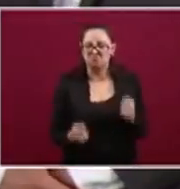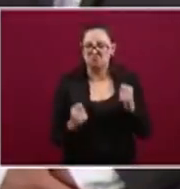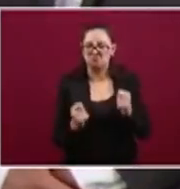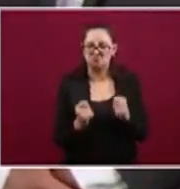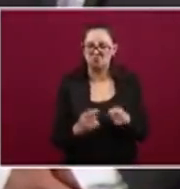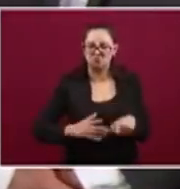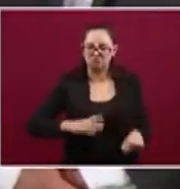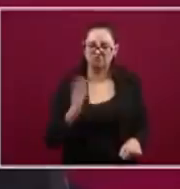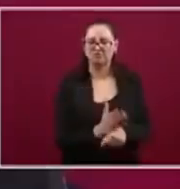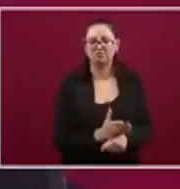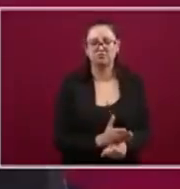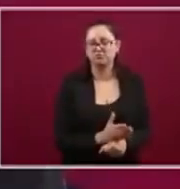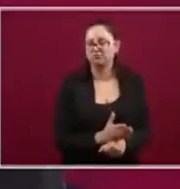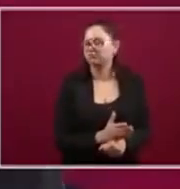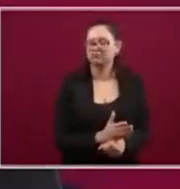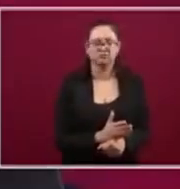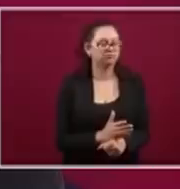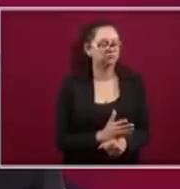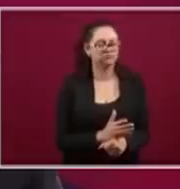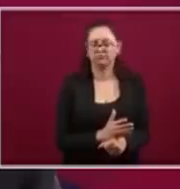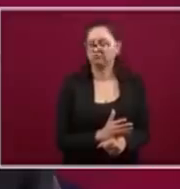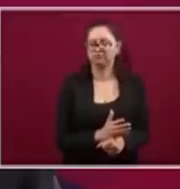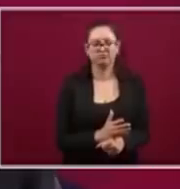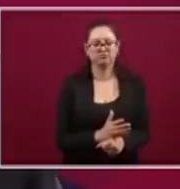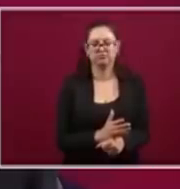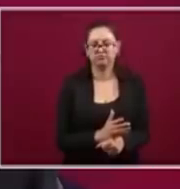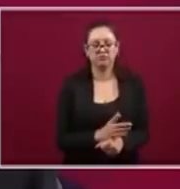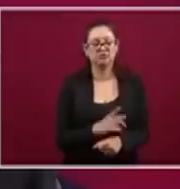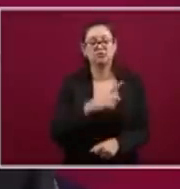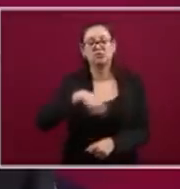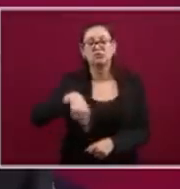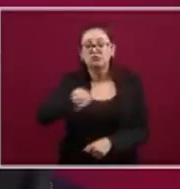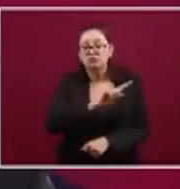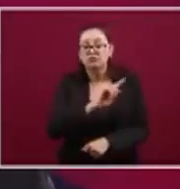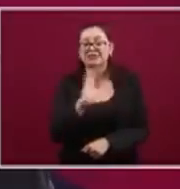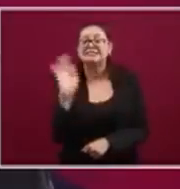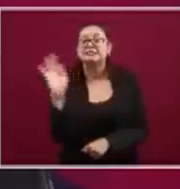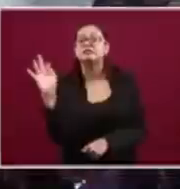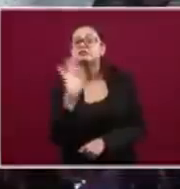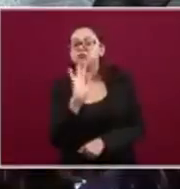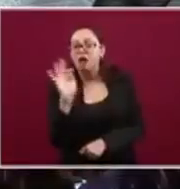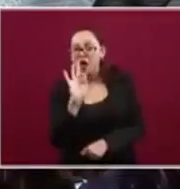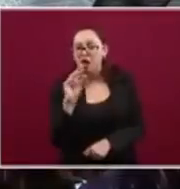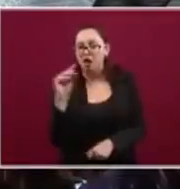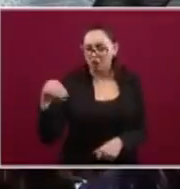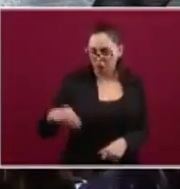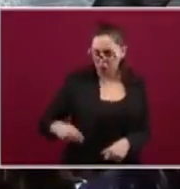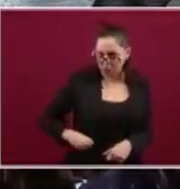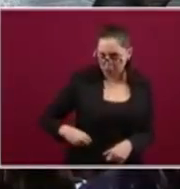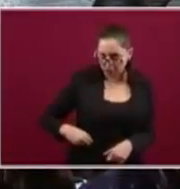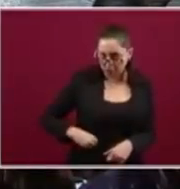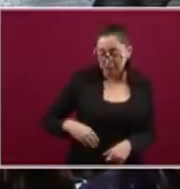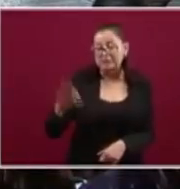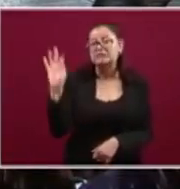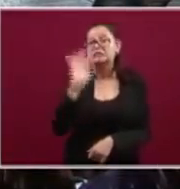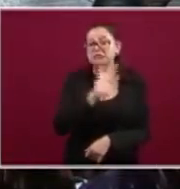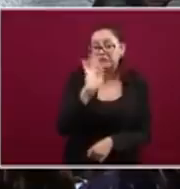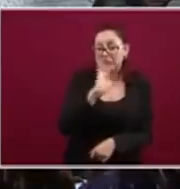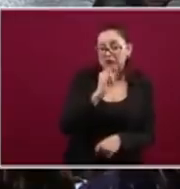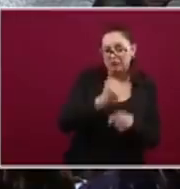los presuntos responsables eso corresponde a los